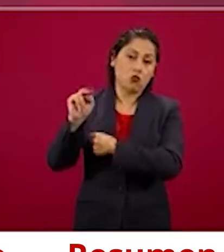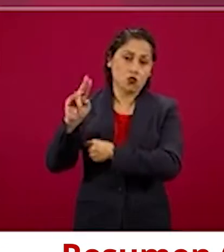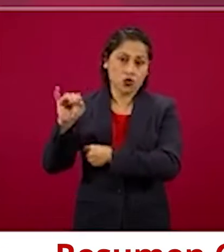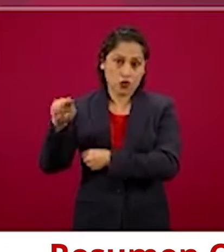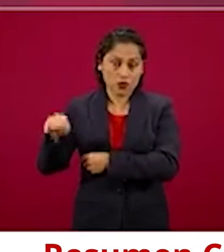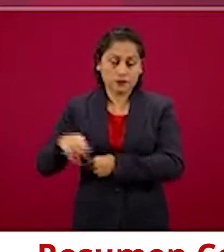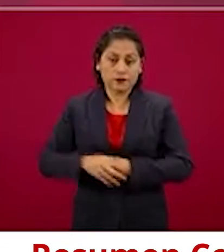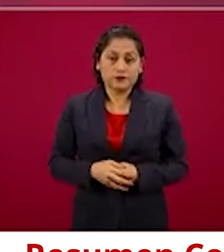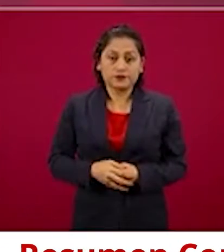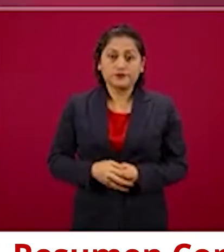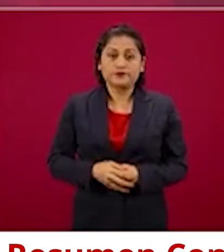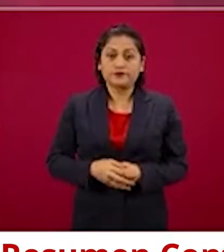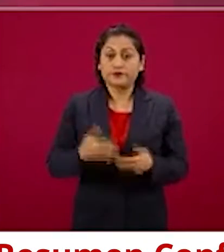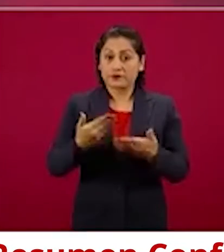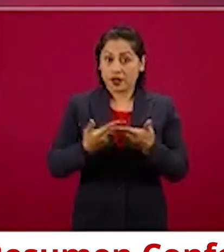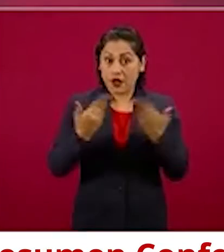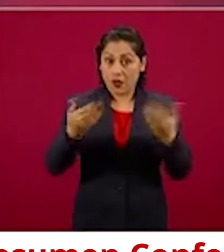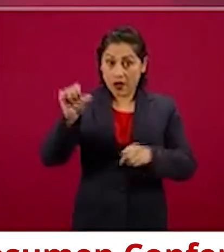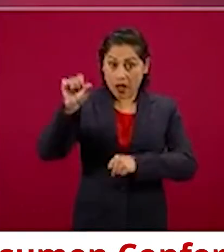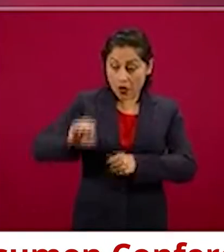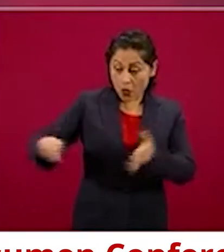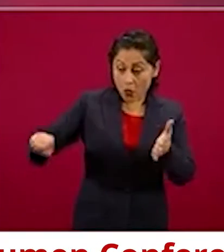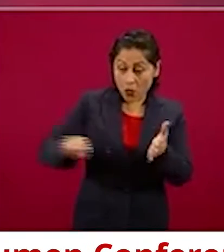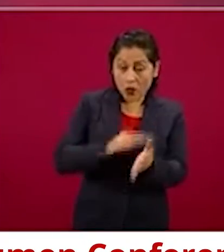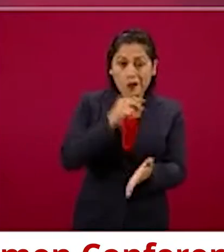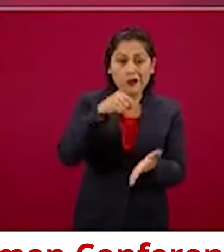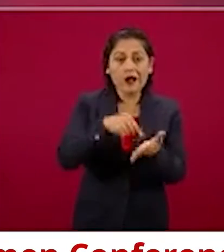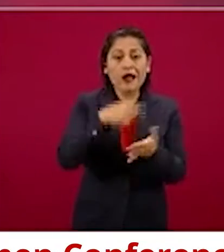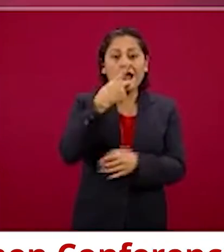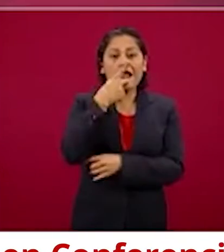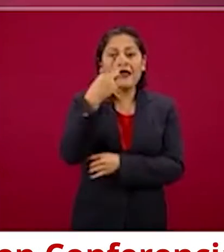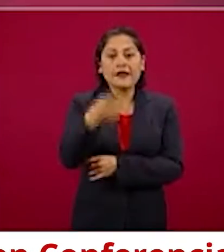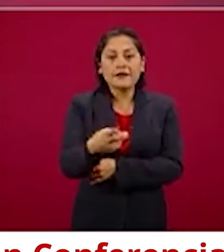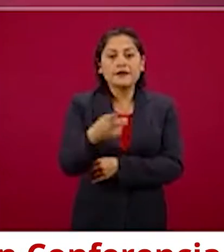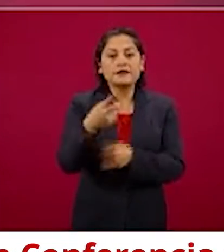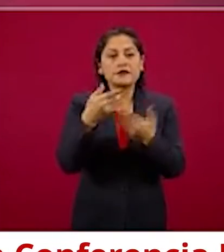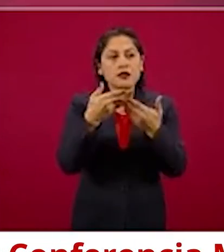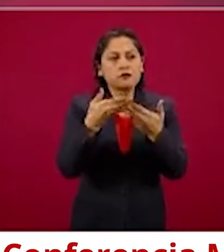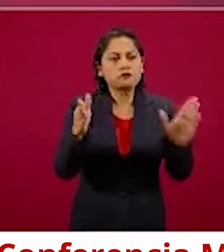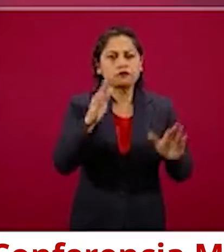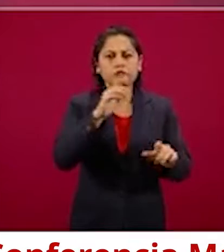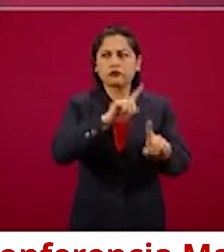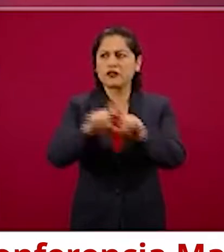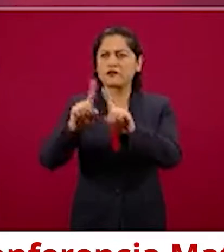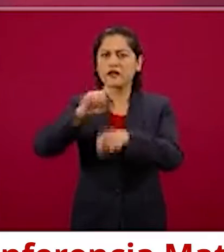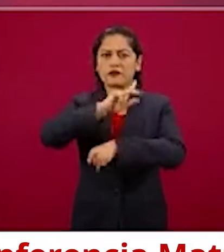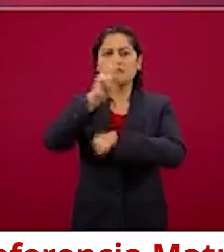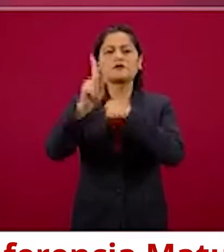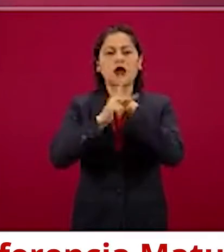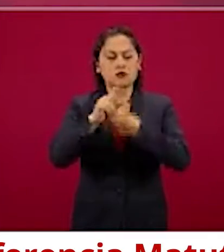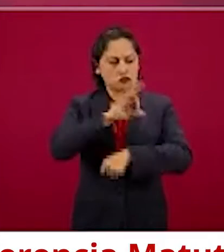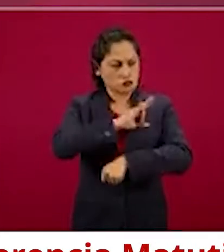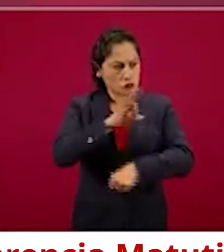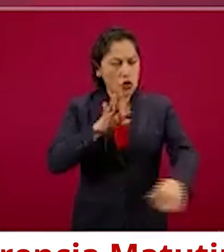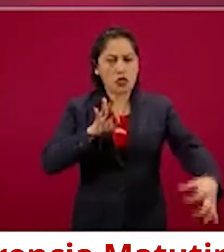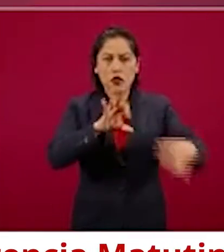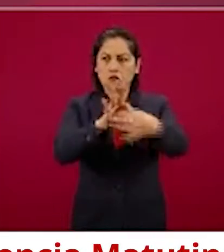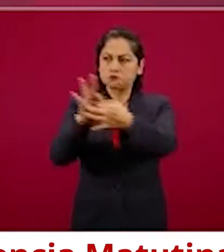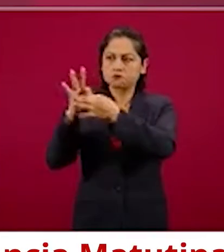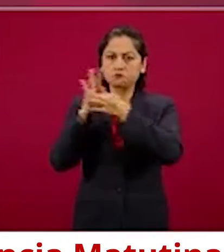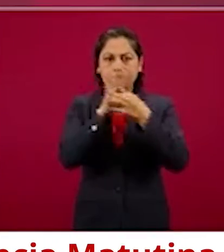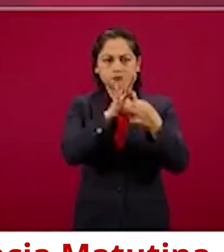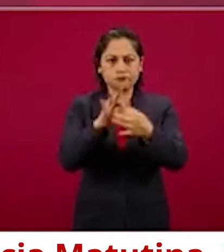se abre estos acuerdos de equivalencia con prácticamente todos los países y que lo que se hace es,